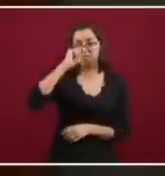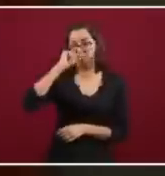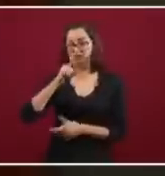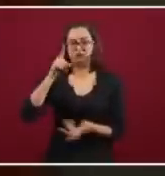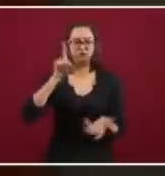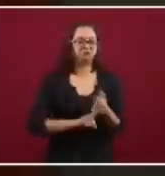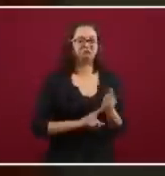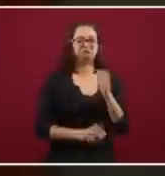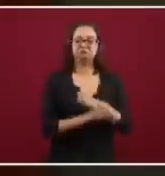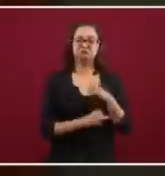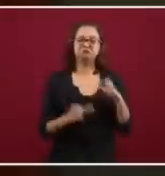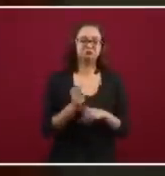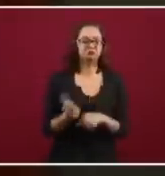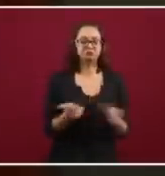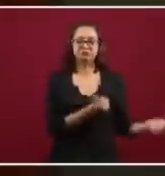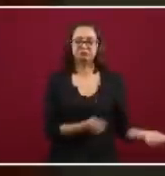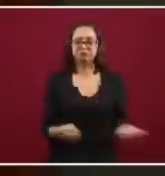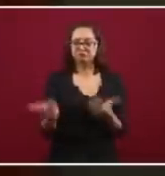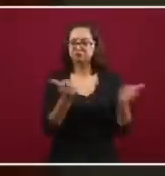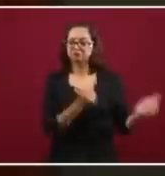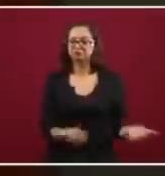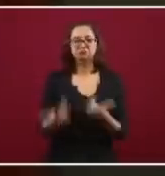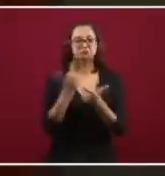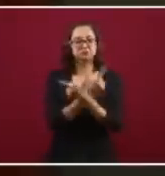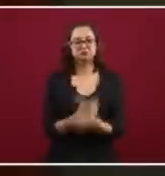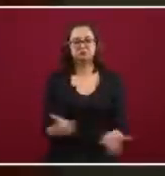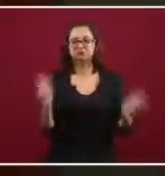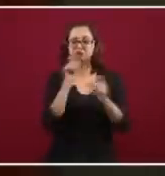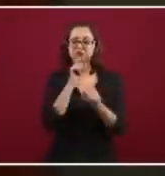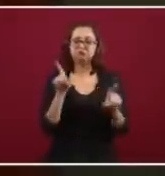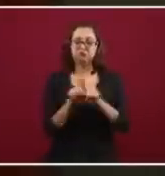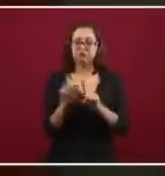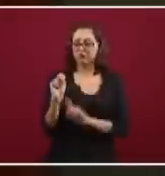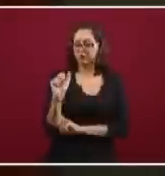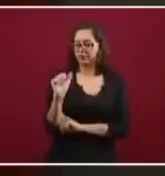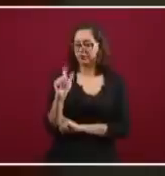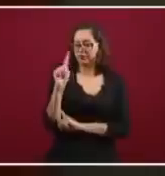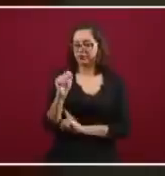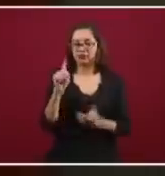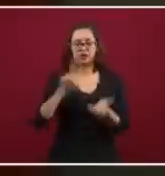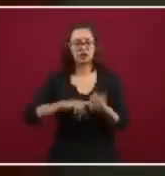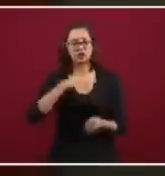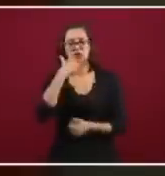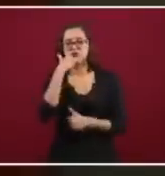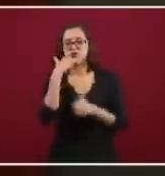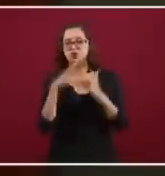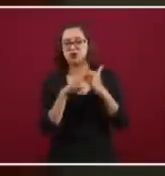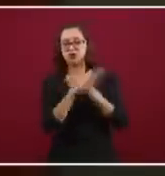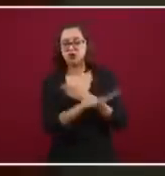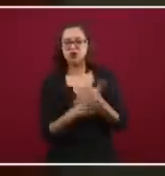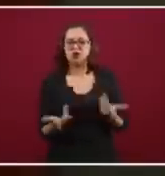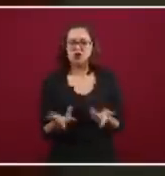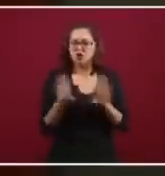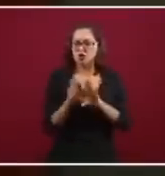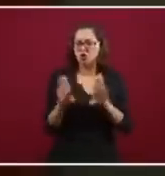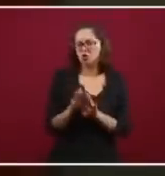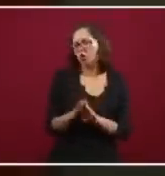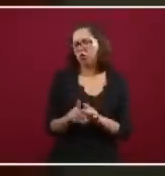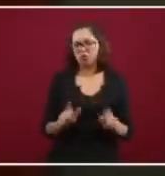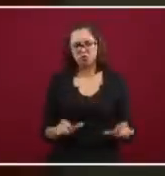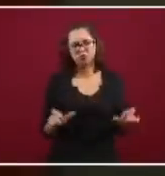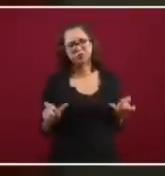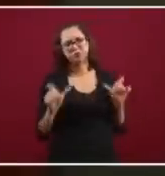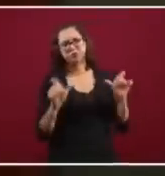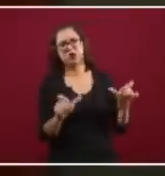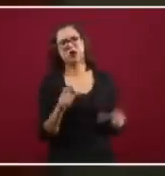de mercancías y que tampoco el SAT tiene una política clara en la prevención de corrupción. ¿Cómo se va a congelar el tráfico de armas con